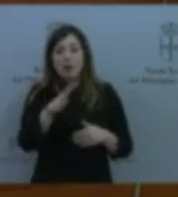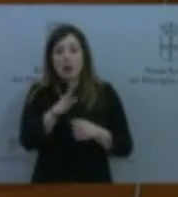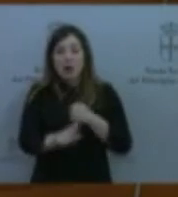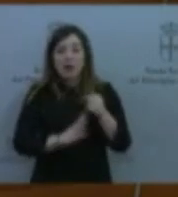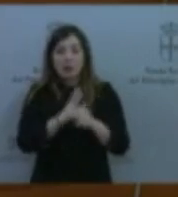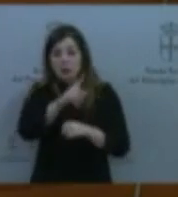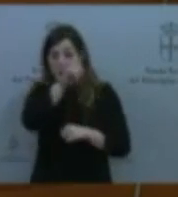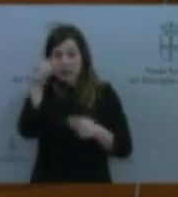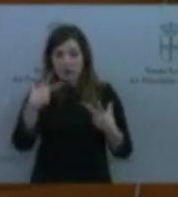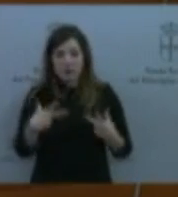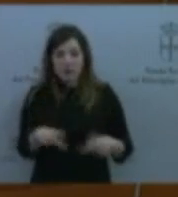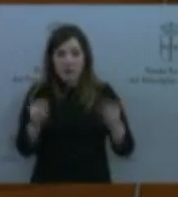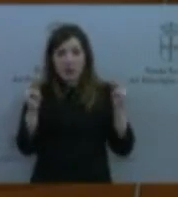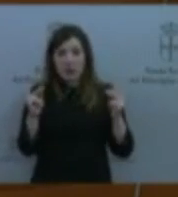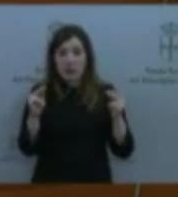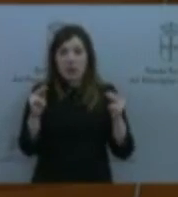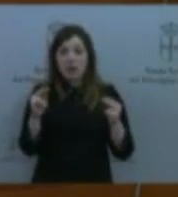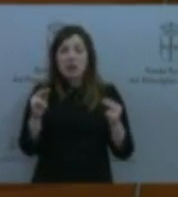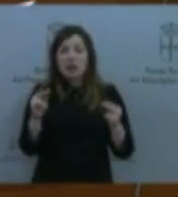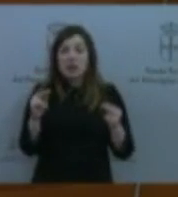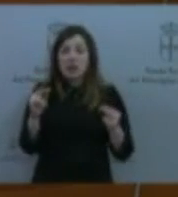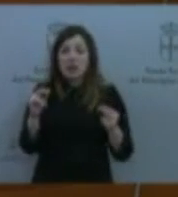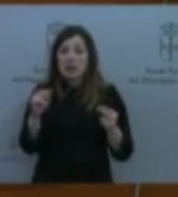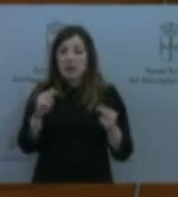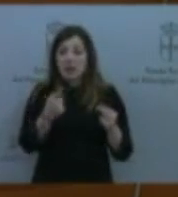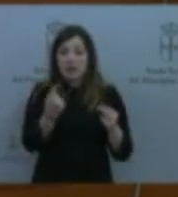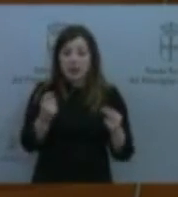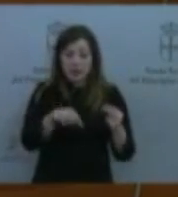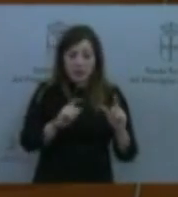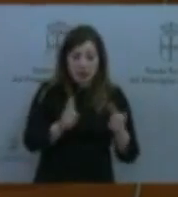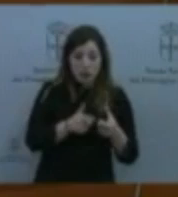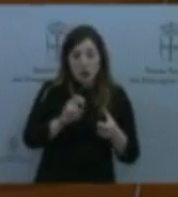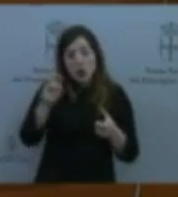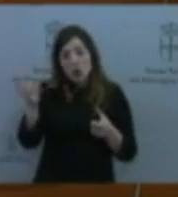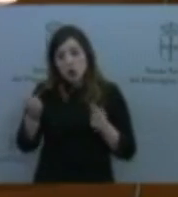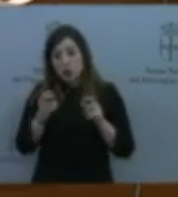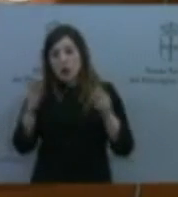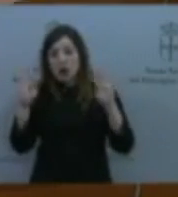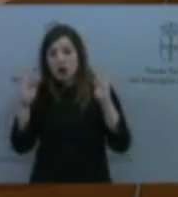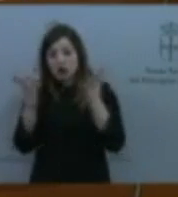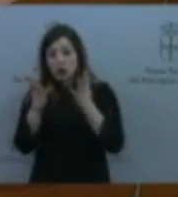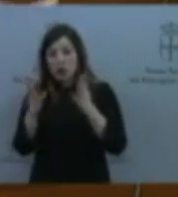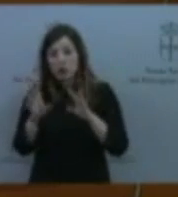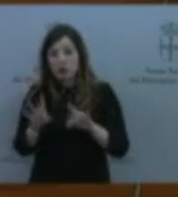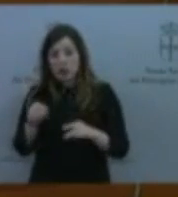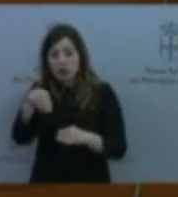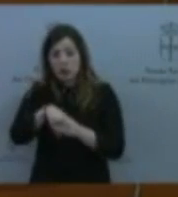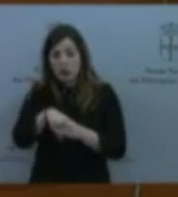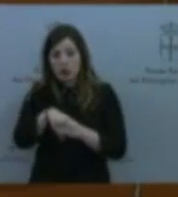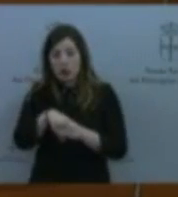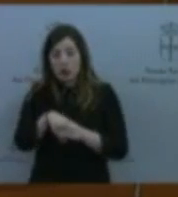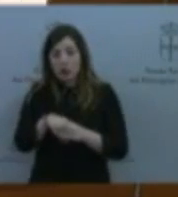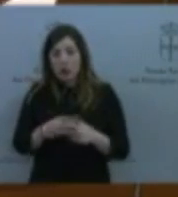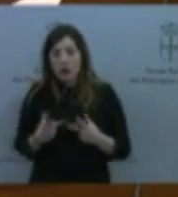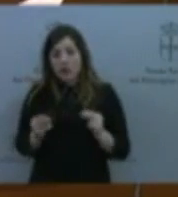esta reunión y una de Consejo Interterritorial el lunes antes de cerrar y que el Gobierno del Estado pase a estar en funciones.